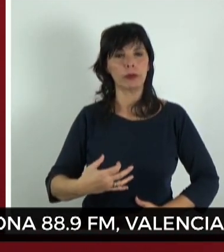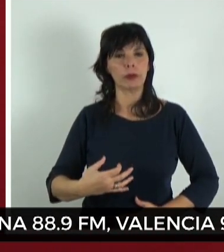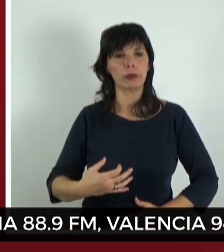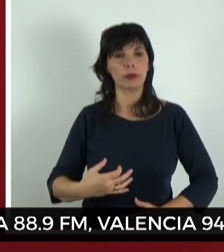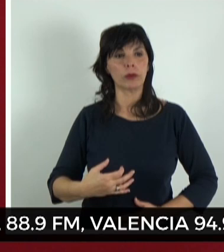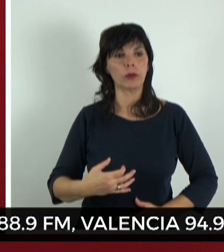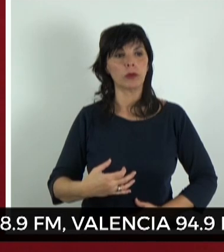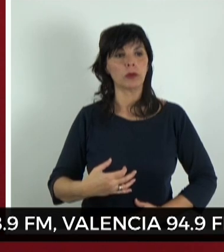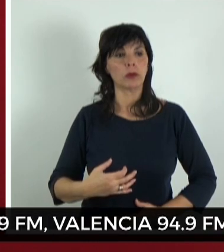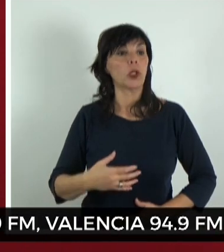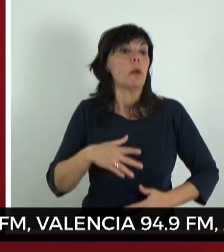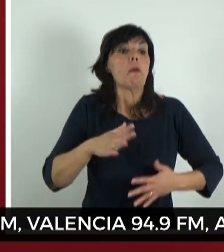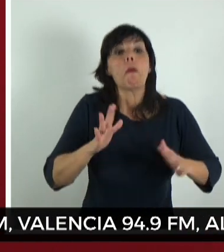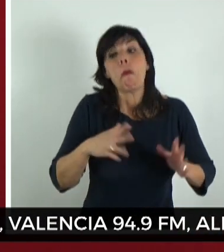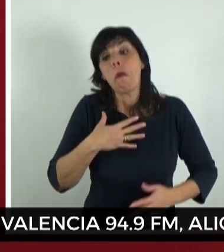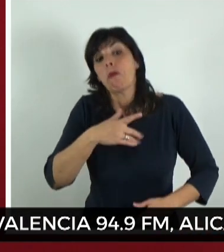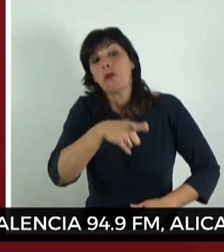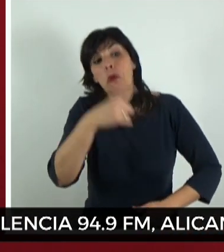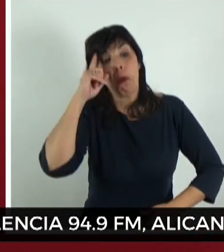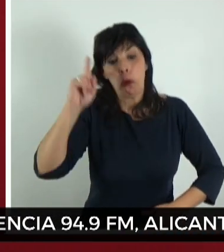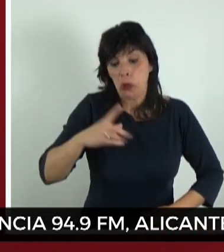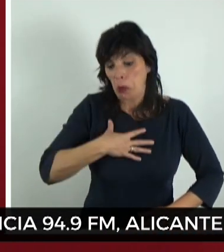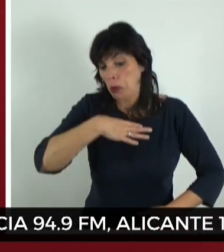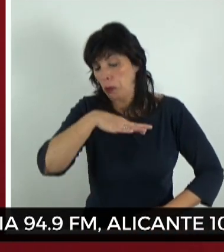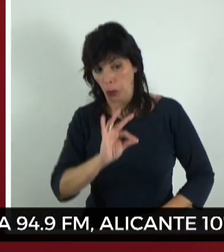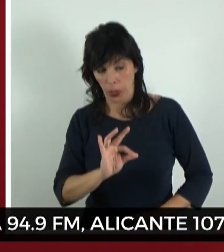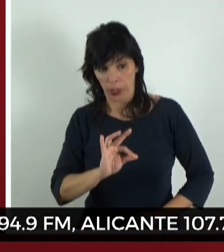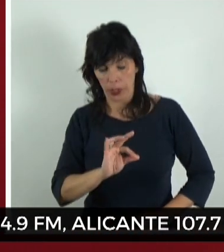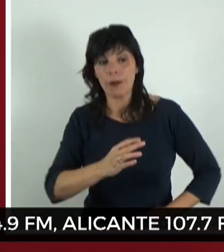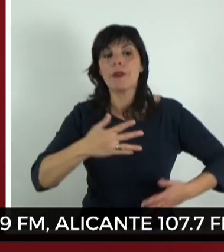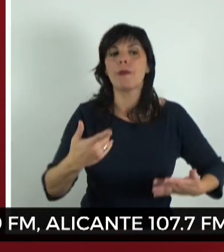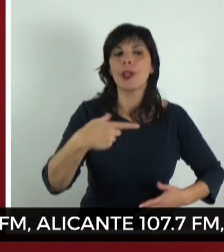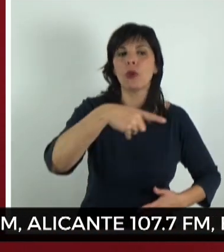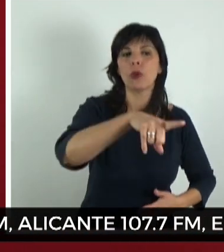aunque no lo sepas, tú moriste con Jesucristo